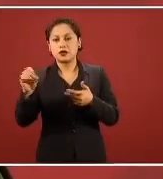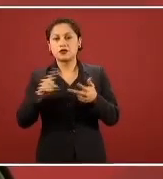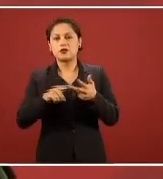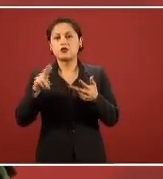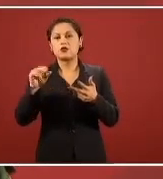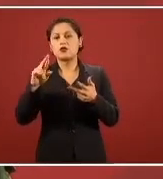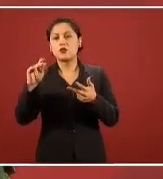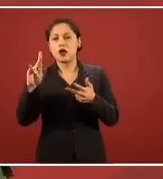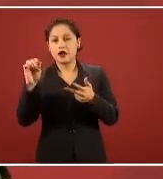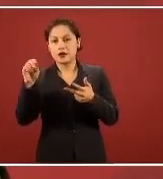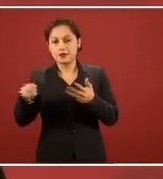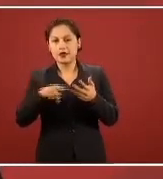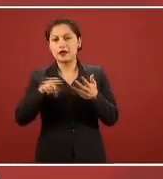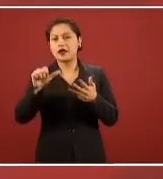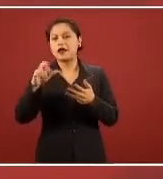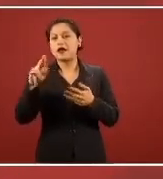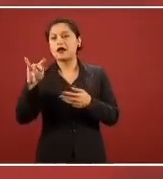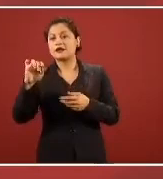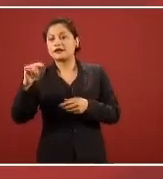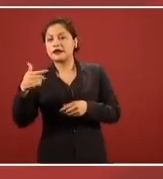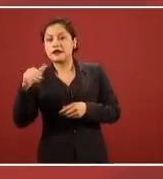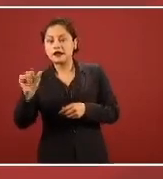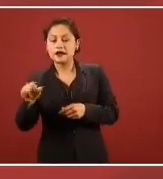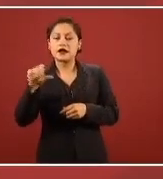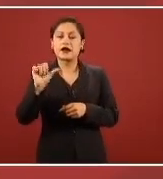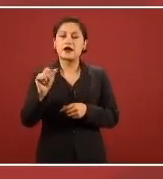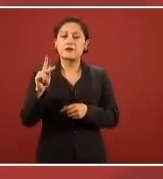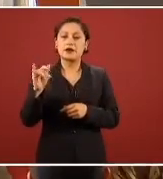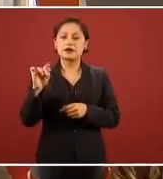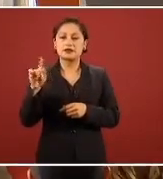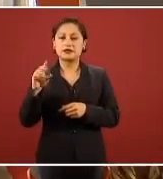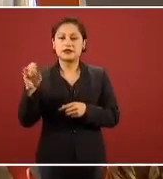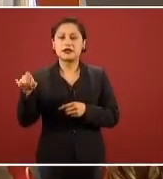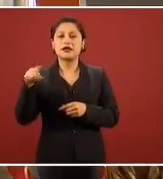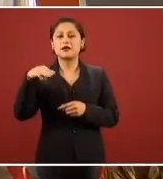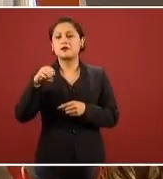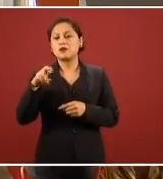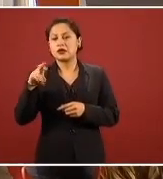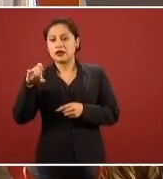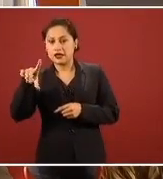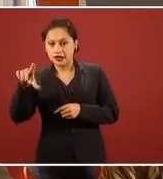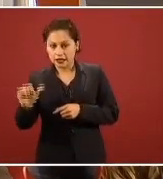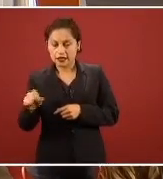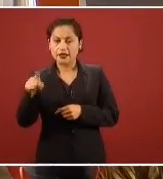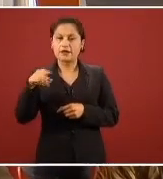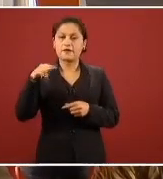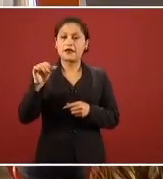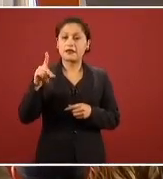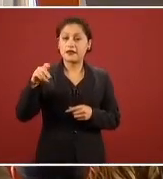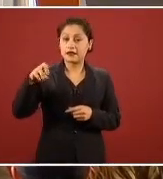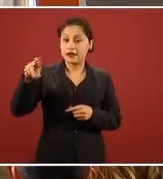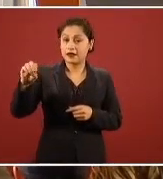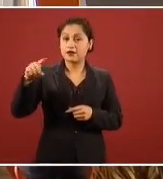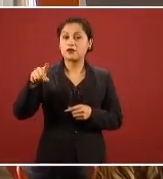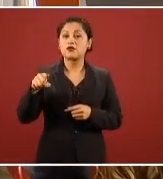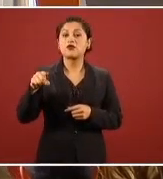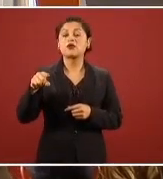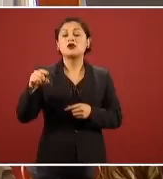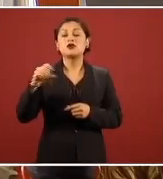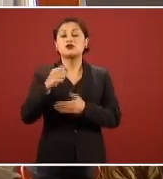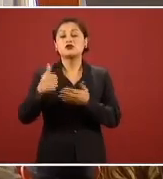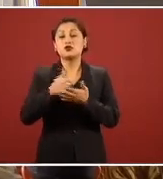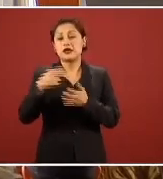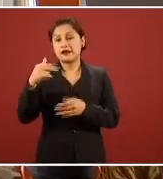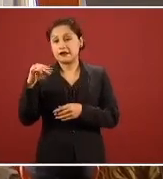Uruapan, Arteaga, Apatzingán, Mújica, Morelia, wow. Madero, Ciudad Hidalgo y Tiquicheo.